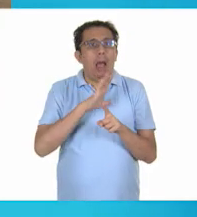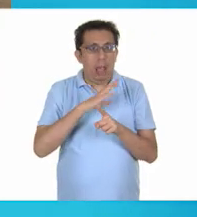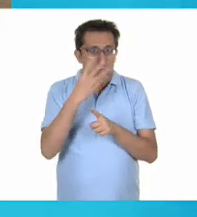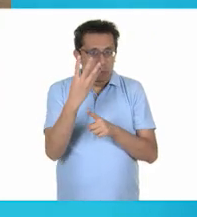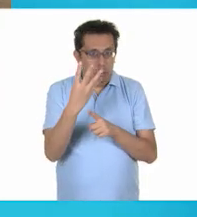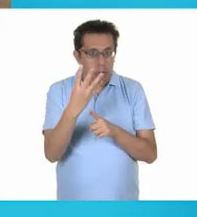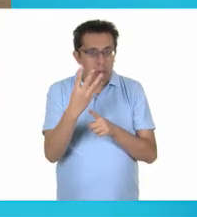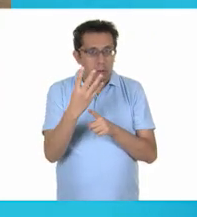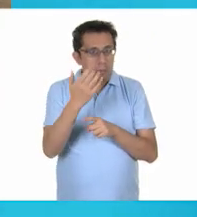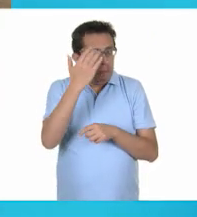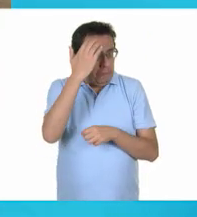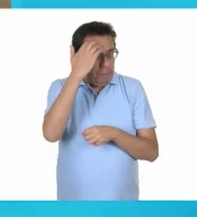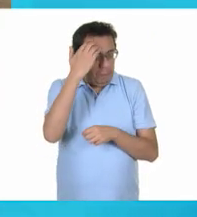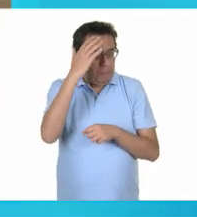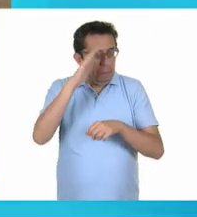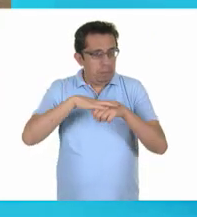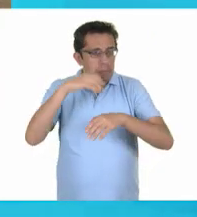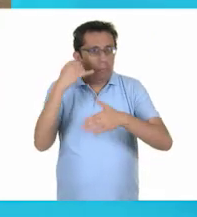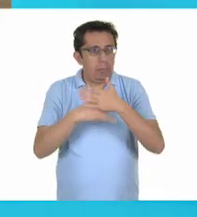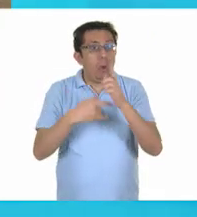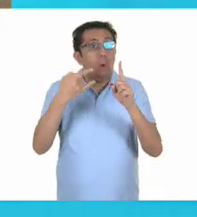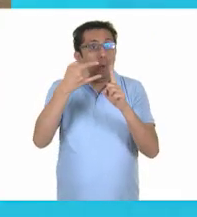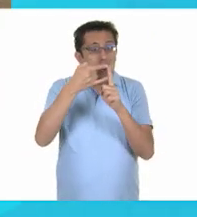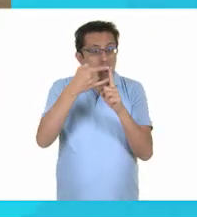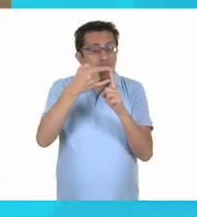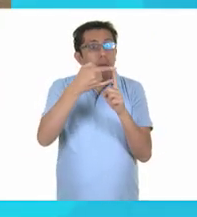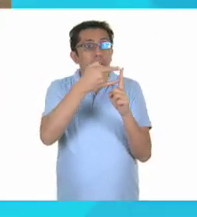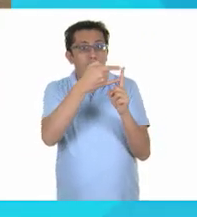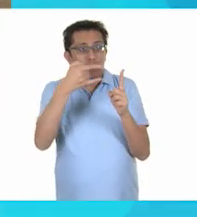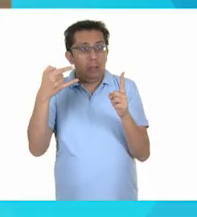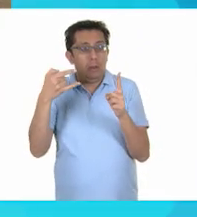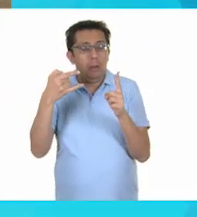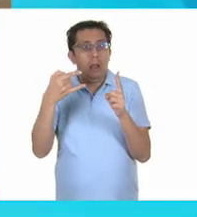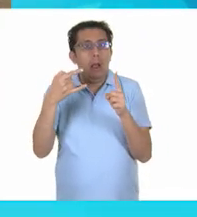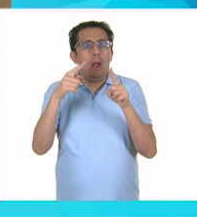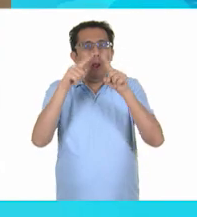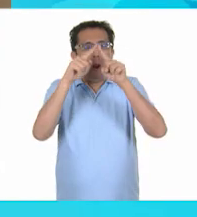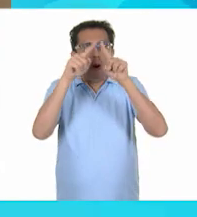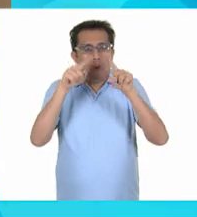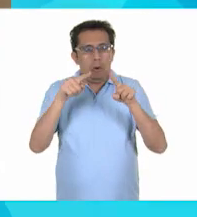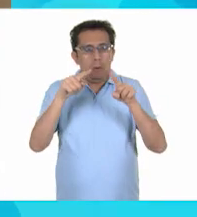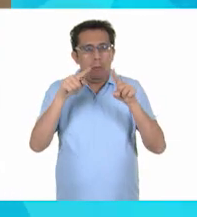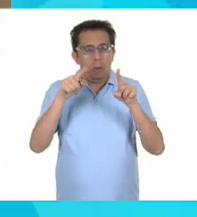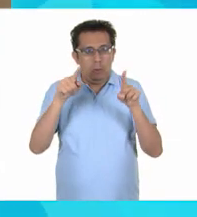conocerlos. Cuadrado, rectángulo, rombo,